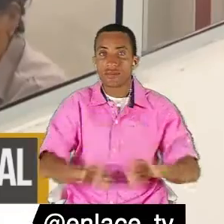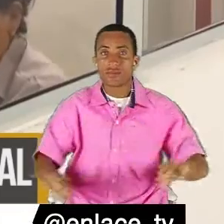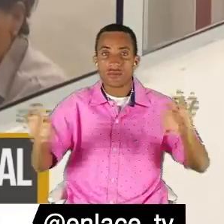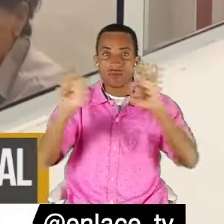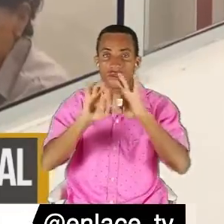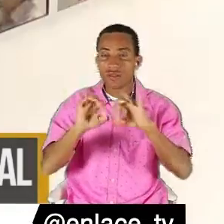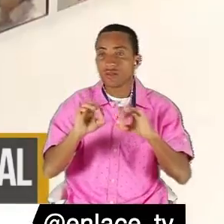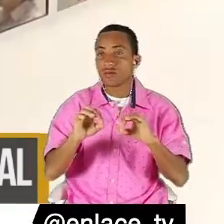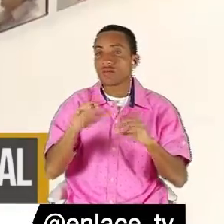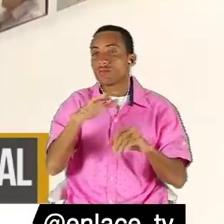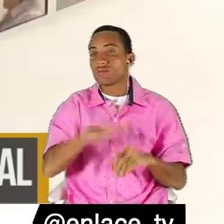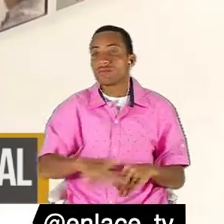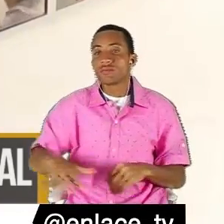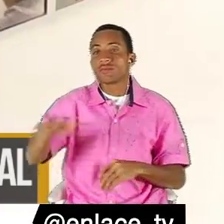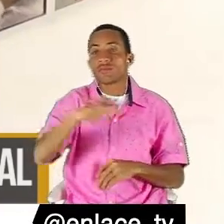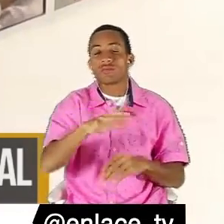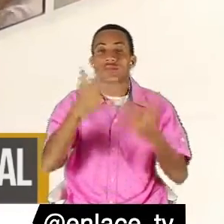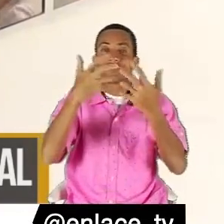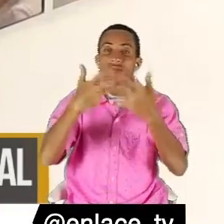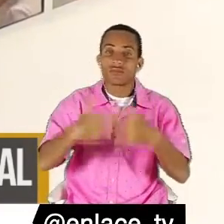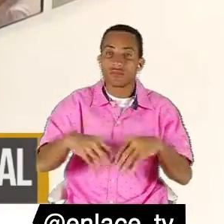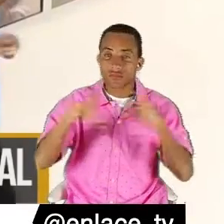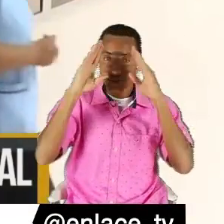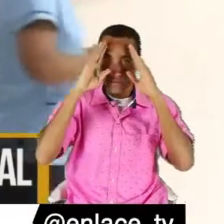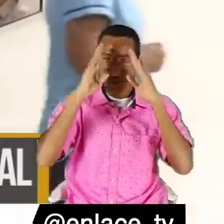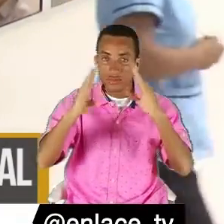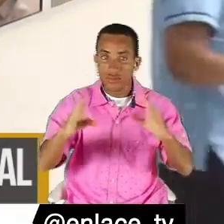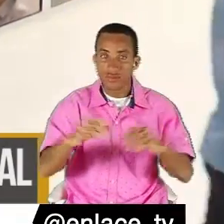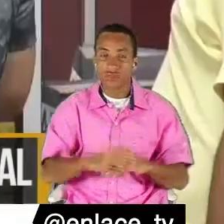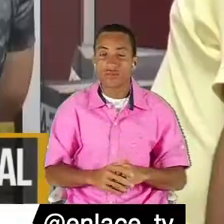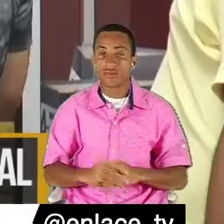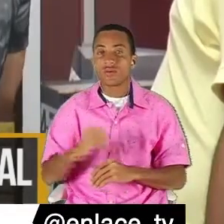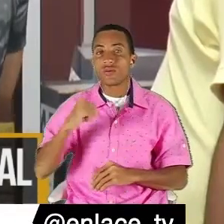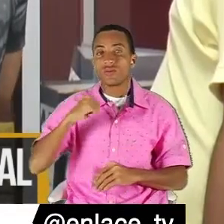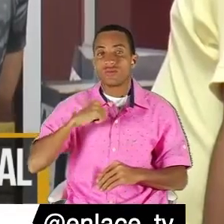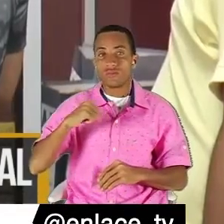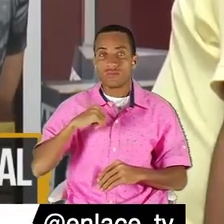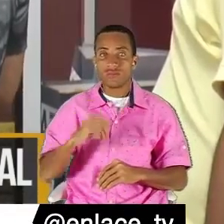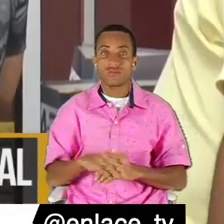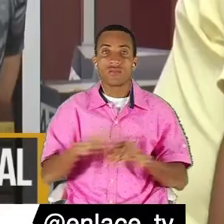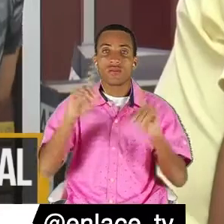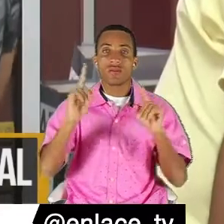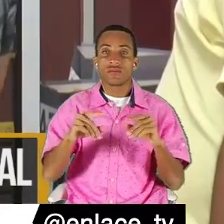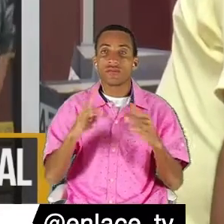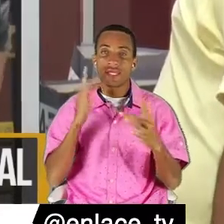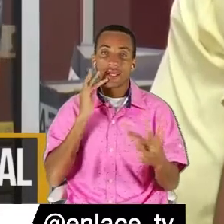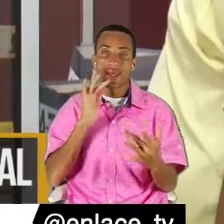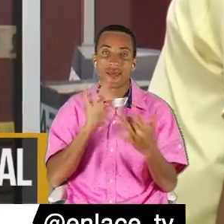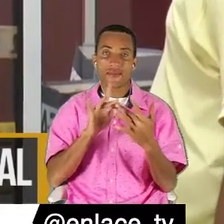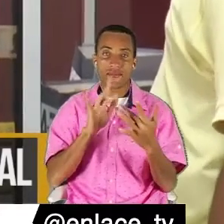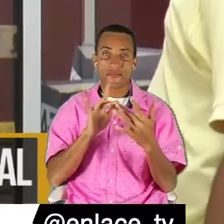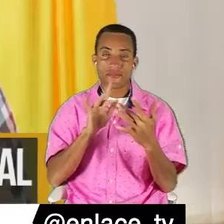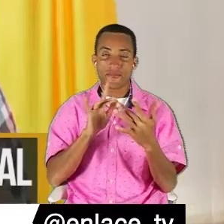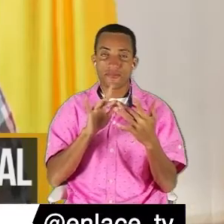la región, de las empresas, para escucharlos y tener pues ese contacto directo, ¿no?,